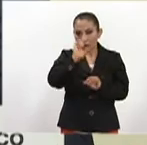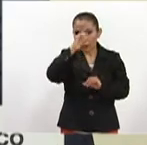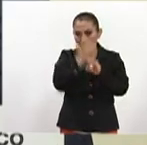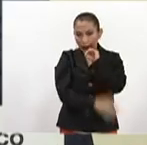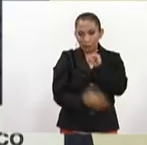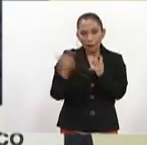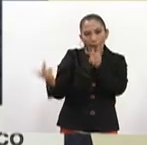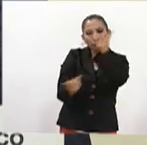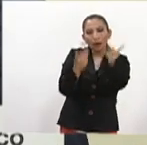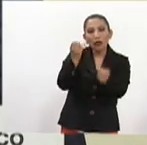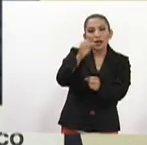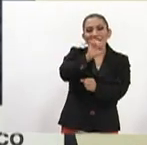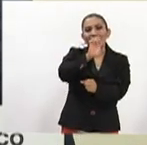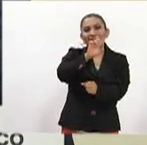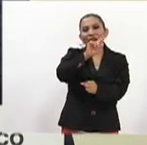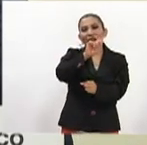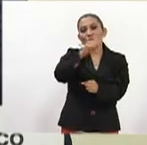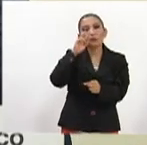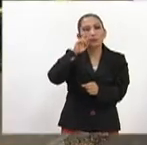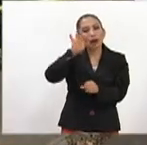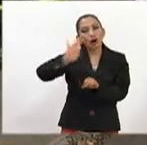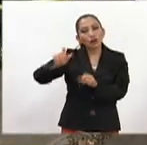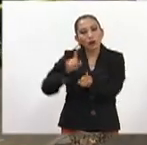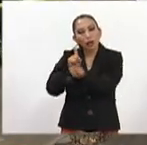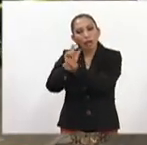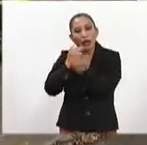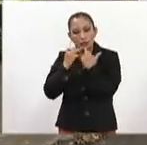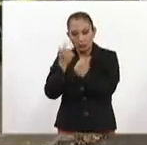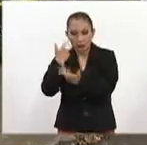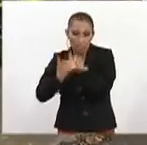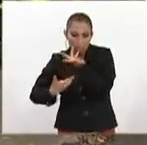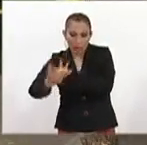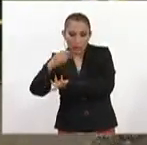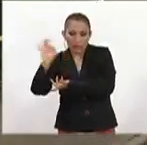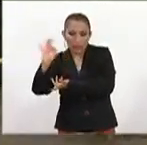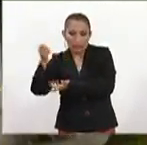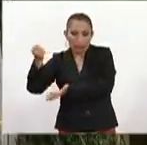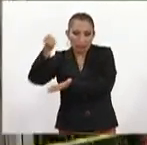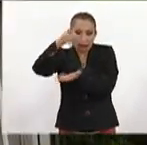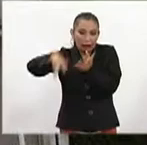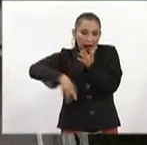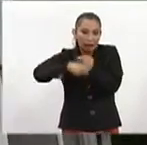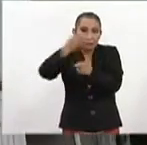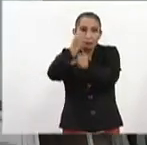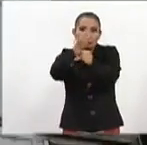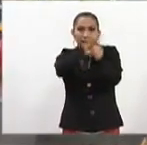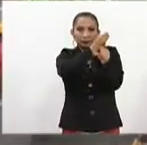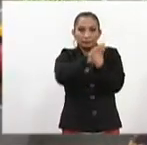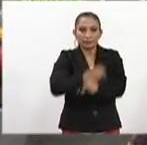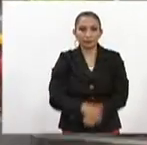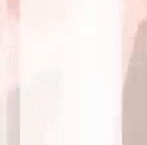el censo de la SEDATU, buscará otro acercamiento con Hacienda para hablar sobre un presupuesto de reconstrucción.